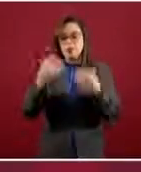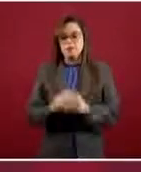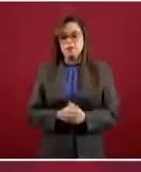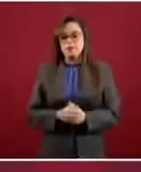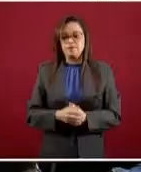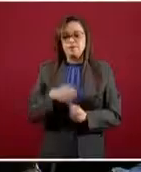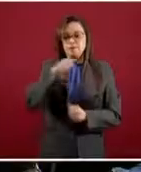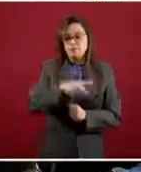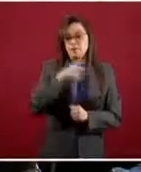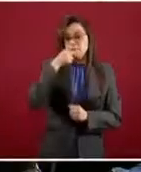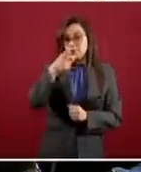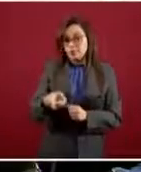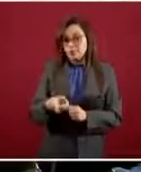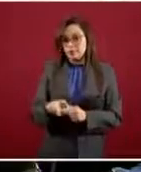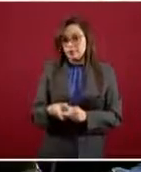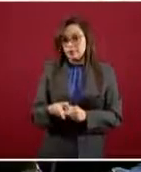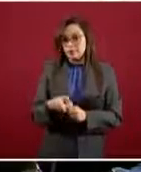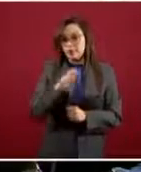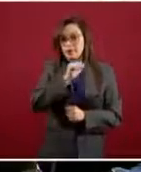un donativo